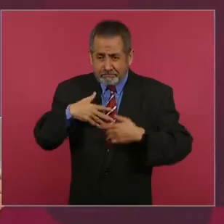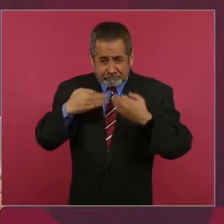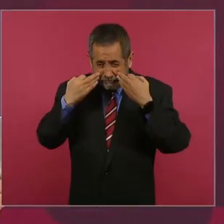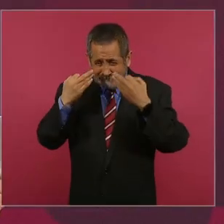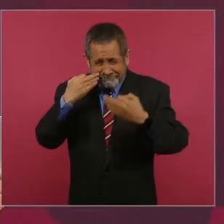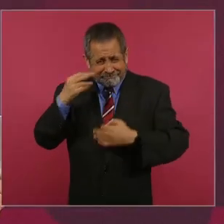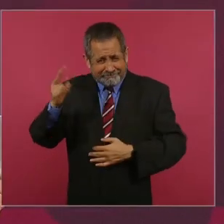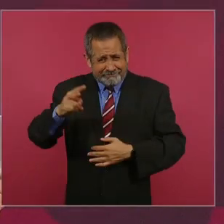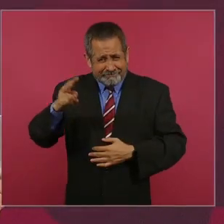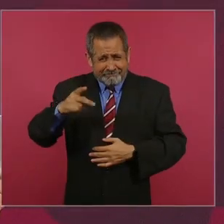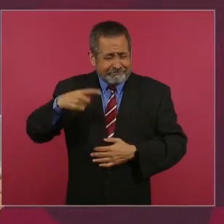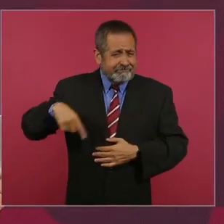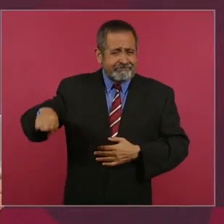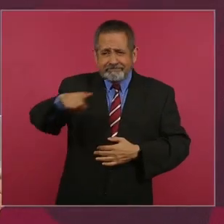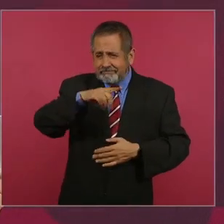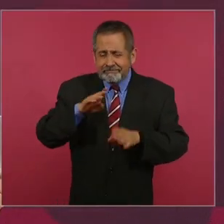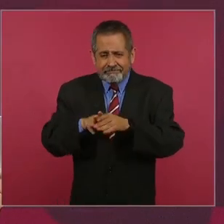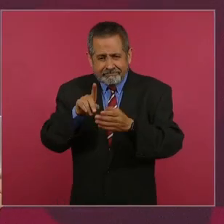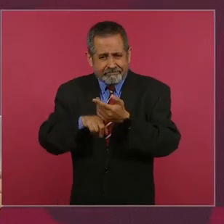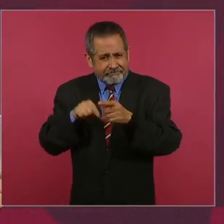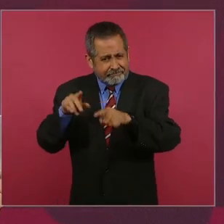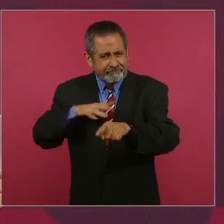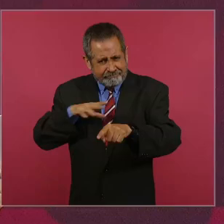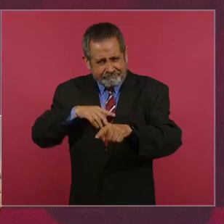en donde están las afectaciones